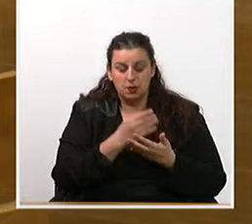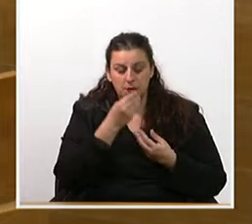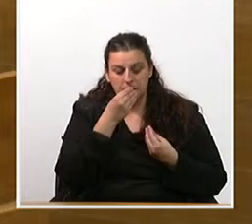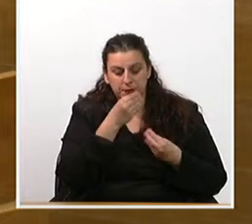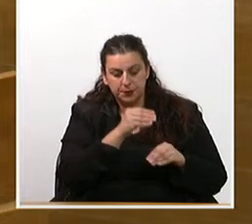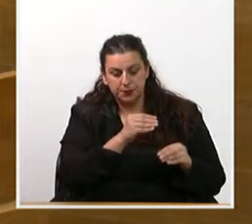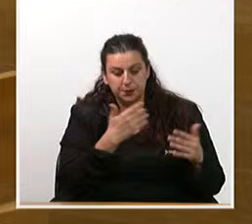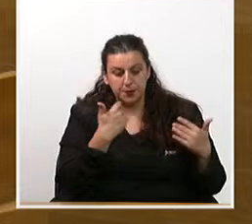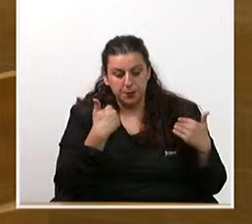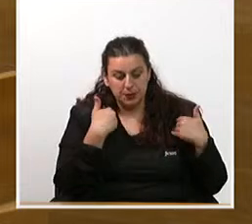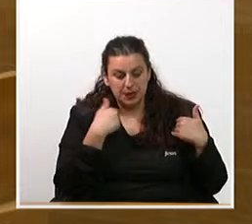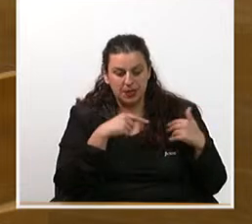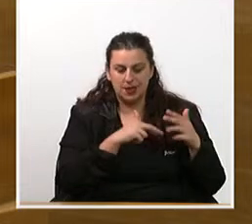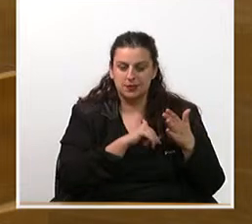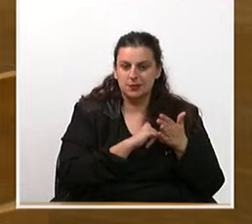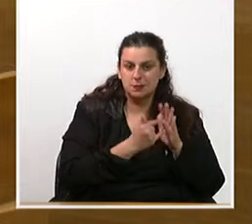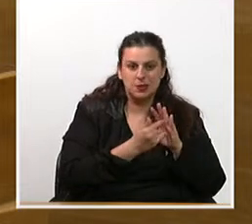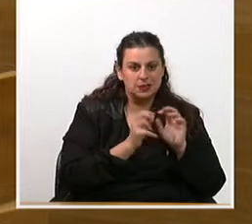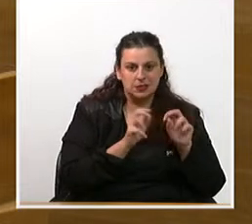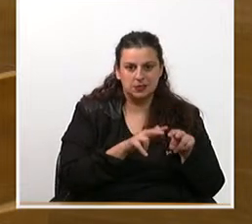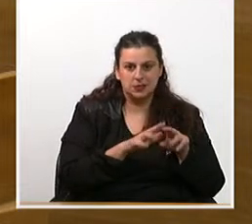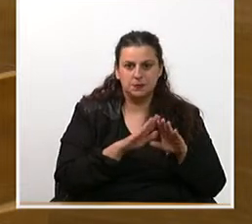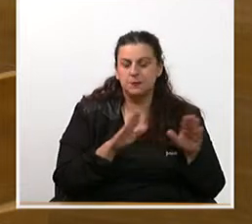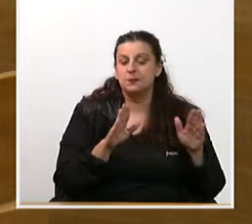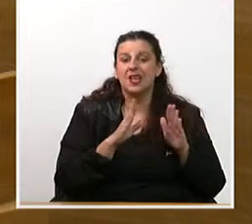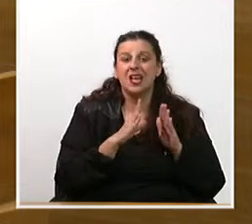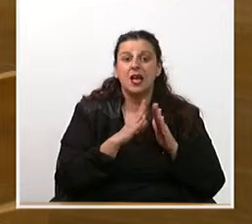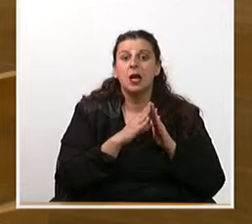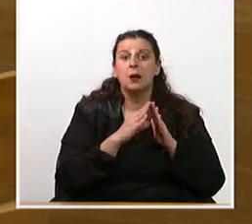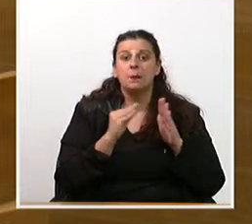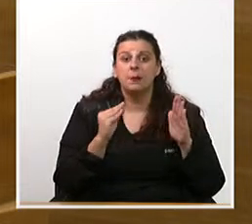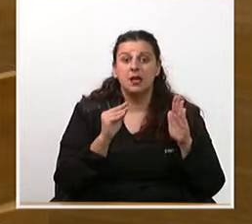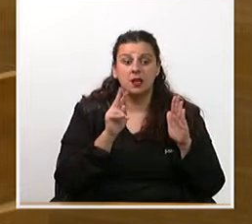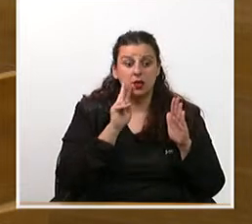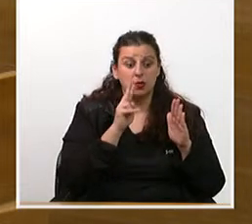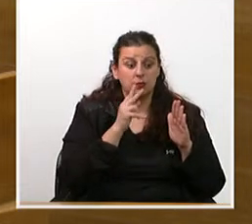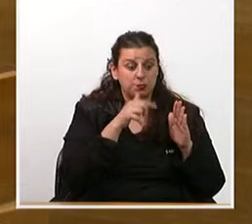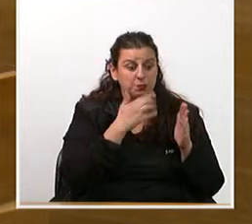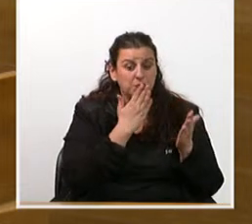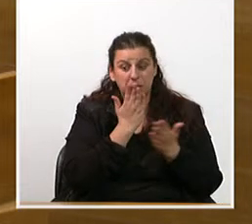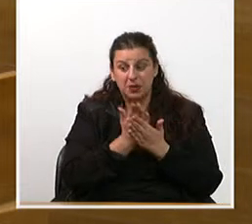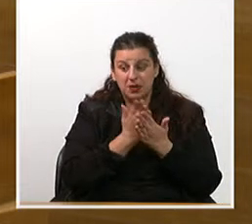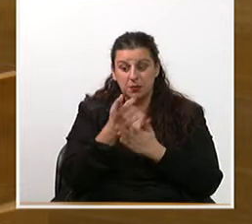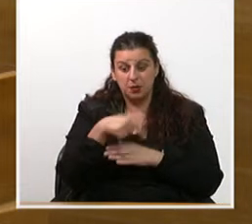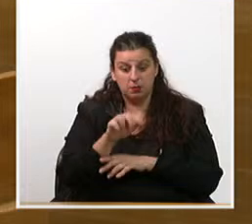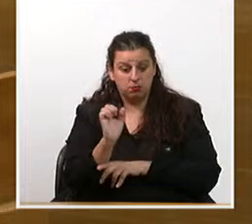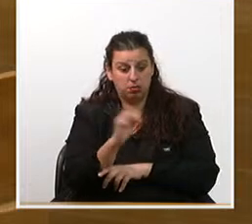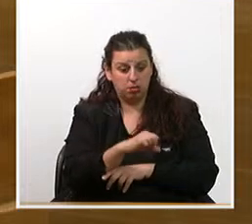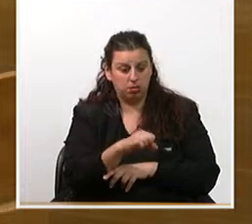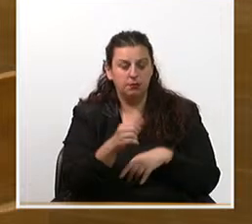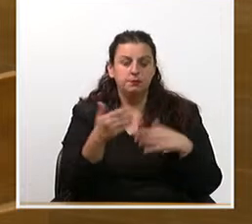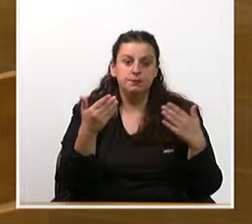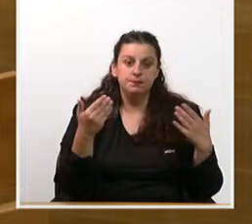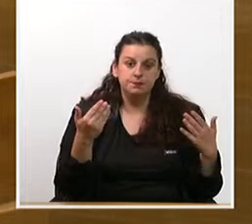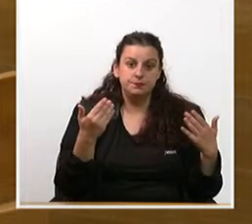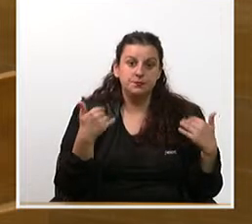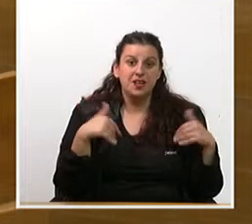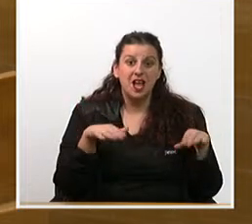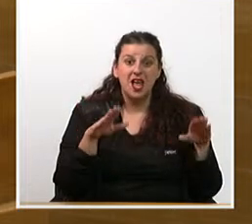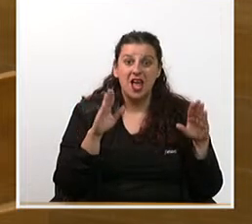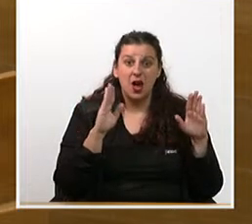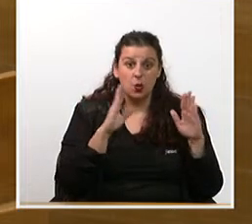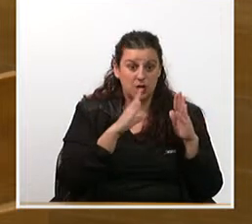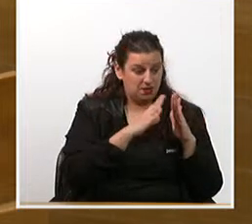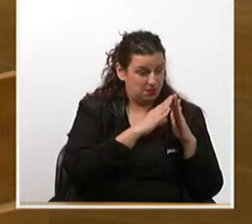competencias de ese plan Venid no atendidas sus solicitudes pese a encontrarse en la misma